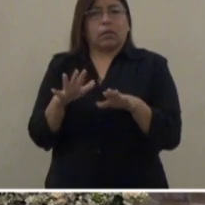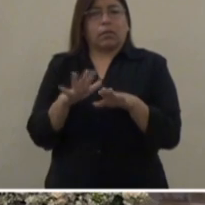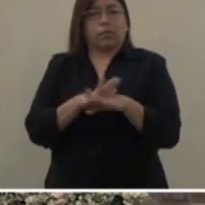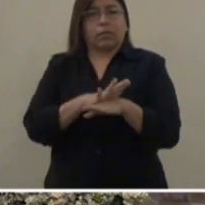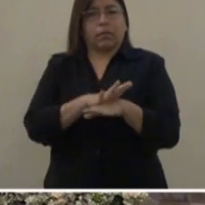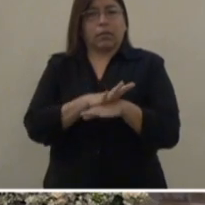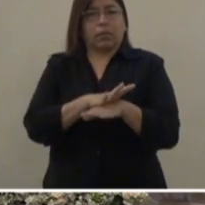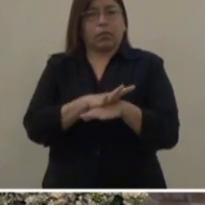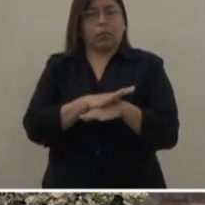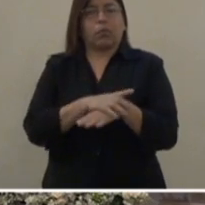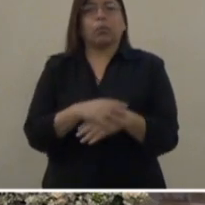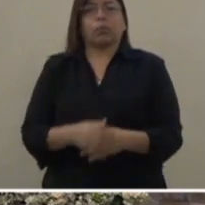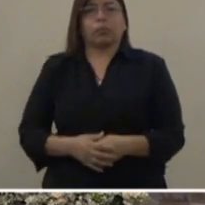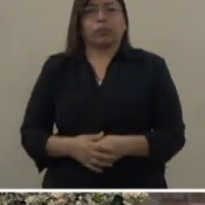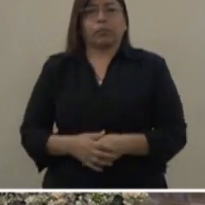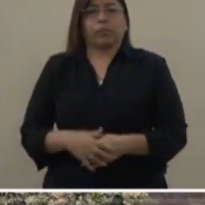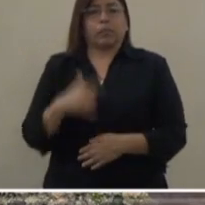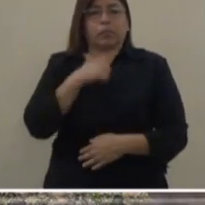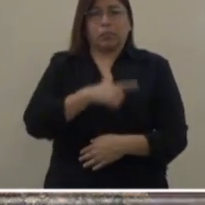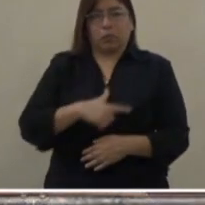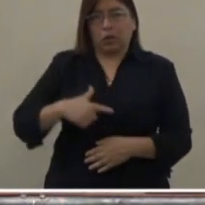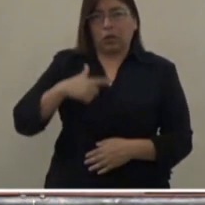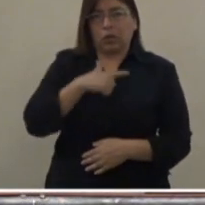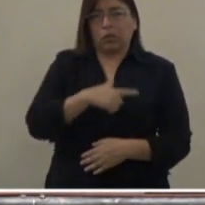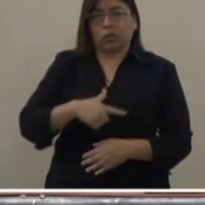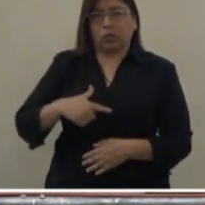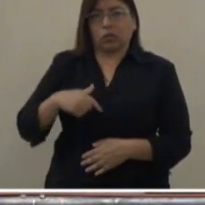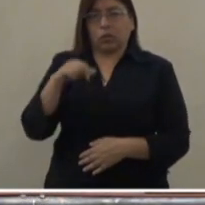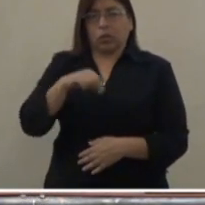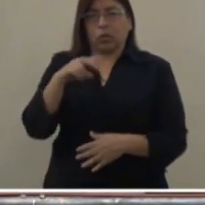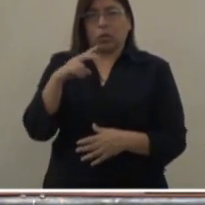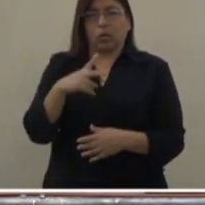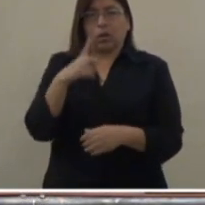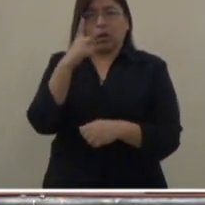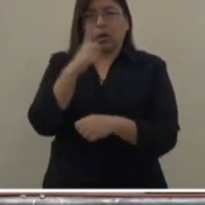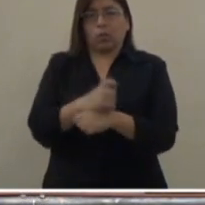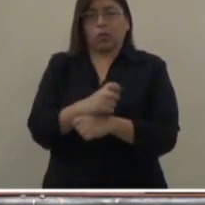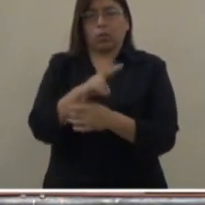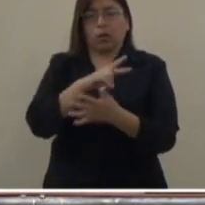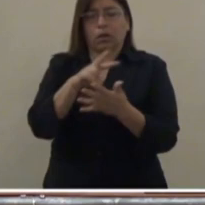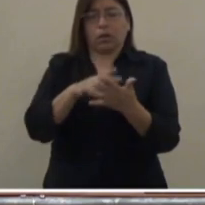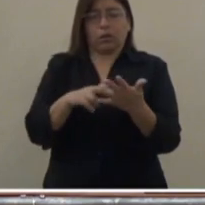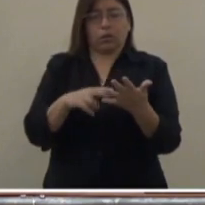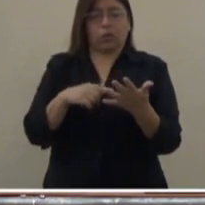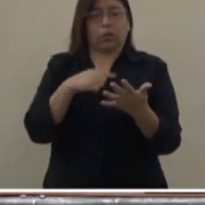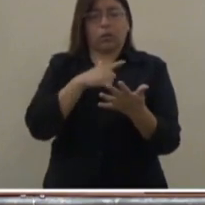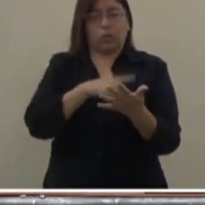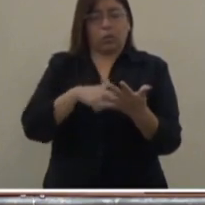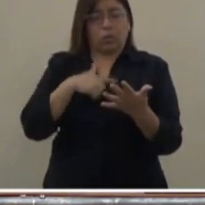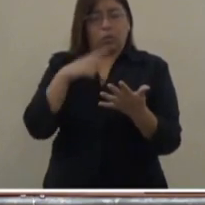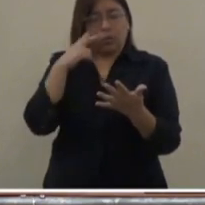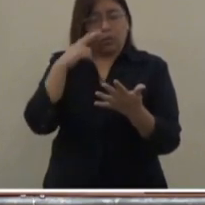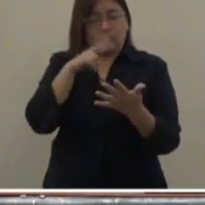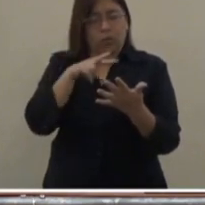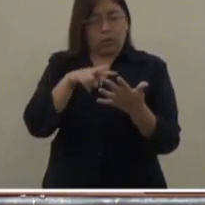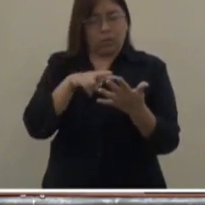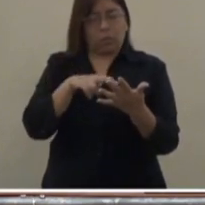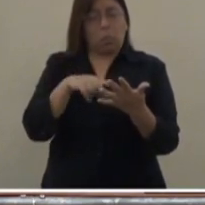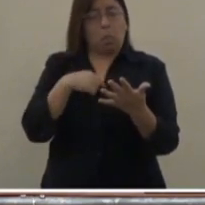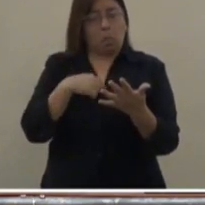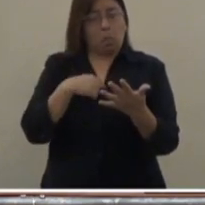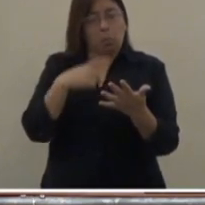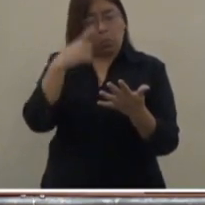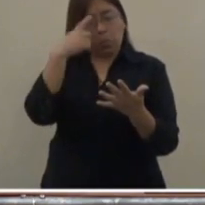este pasaje de la primera carta del apóstol San Juan, porque el lema que tengo yo como obispo